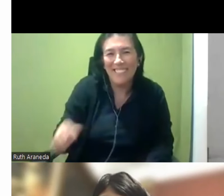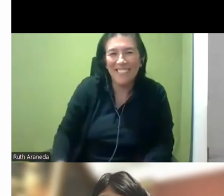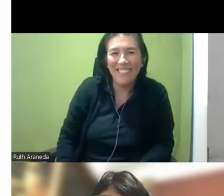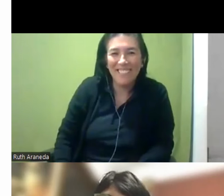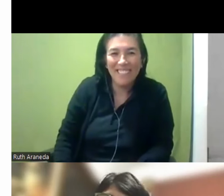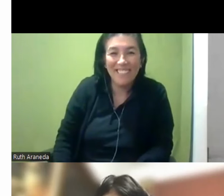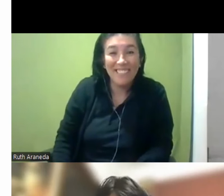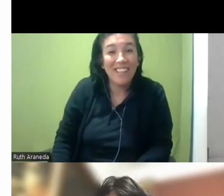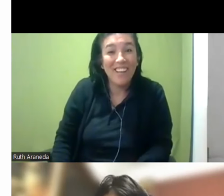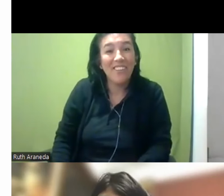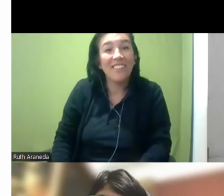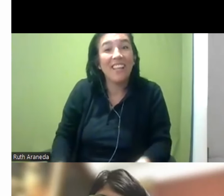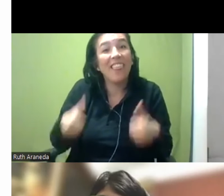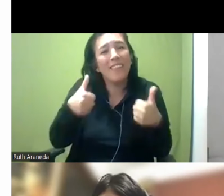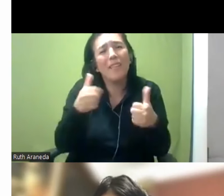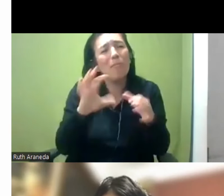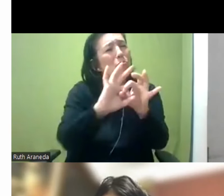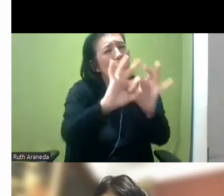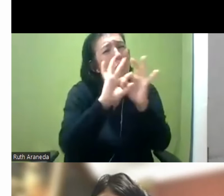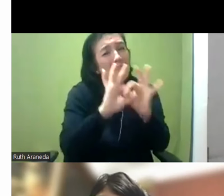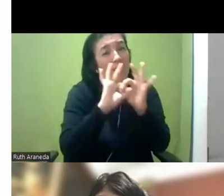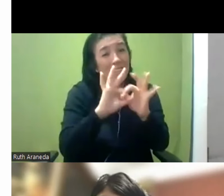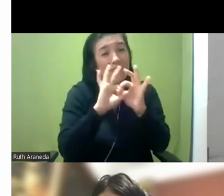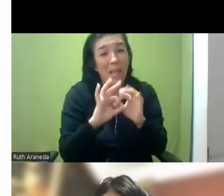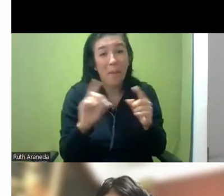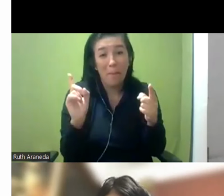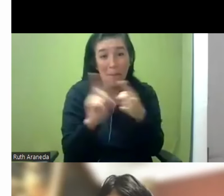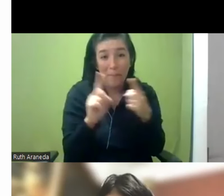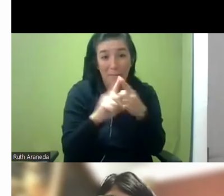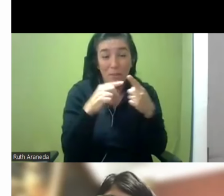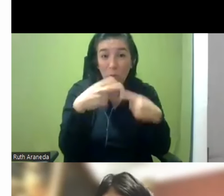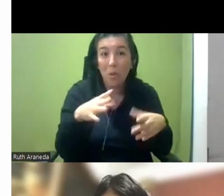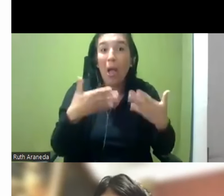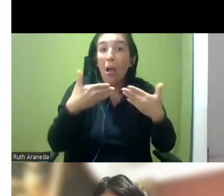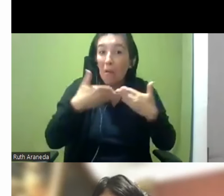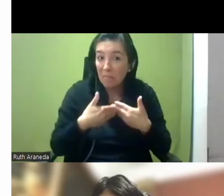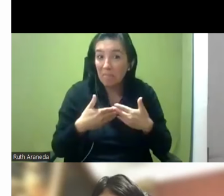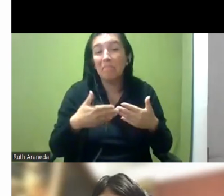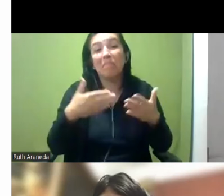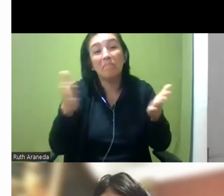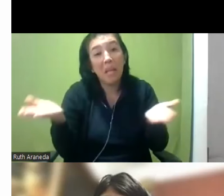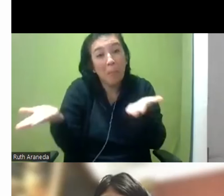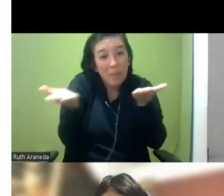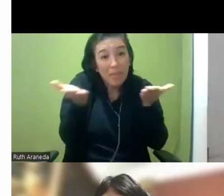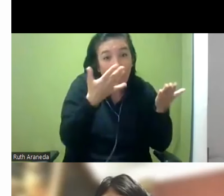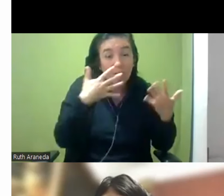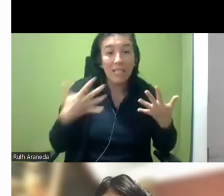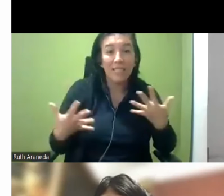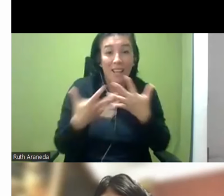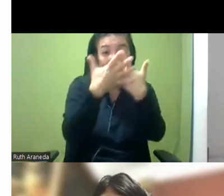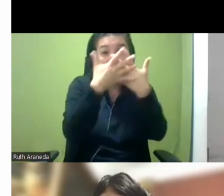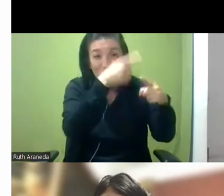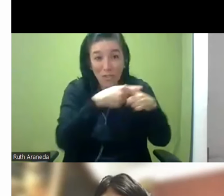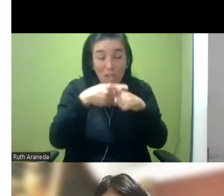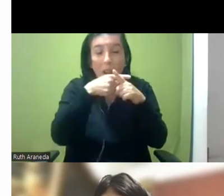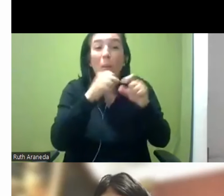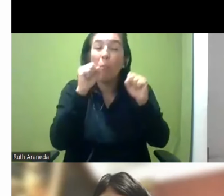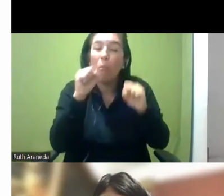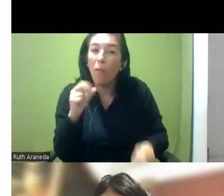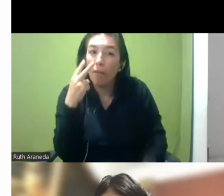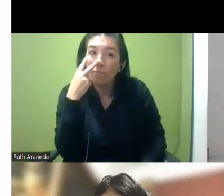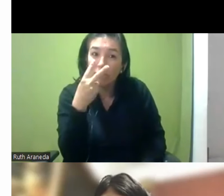Bueno, muchas muchas ganas. gracias por su de participación. nada. Los dejamos Ya. invitados a seguirnos en nuestras redes sociales, donde pueden encontrar